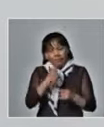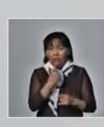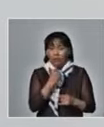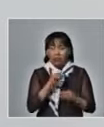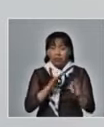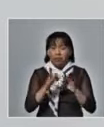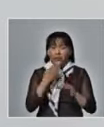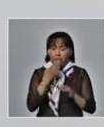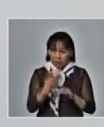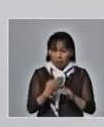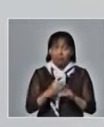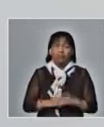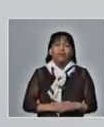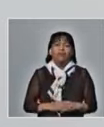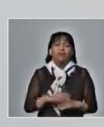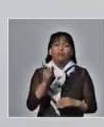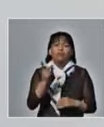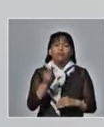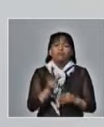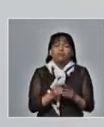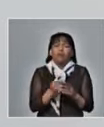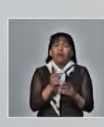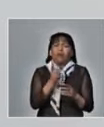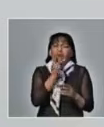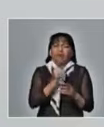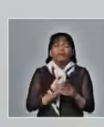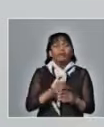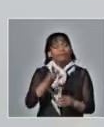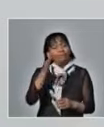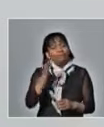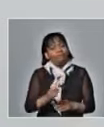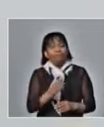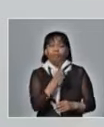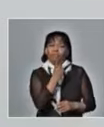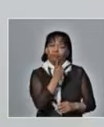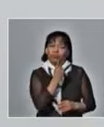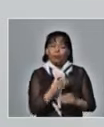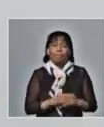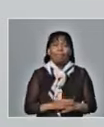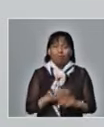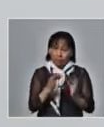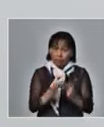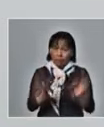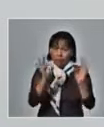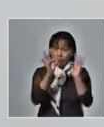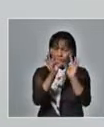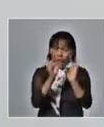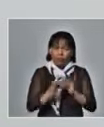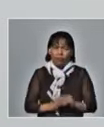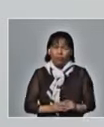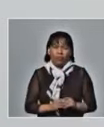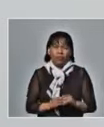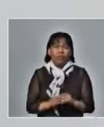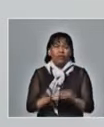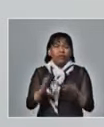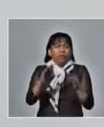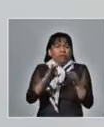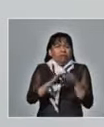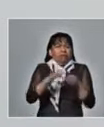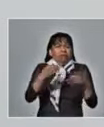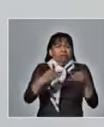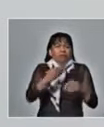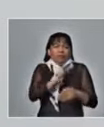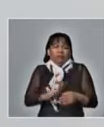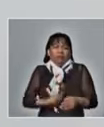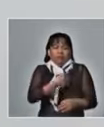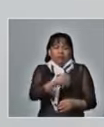trabajo. En una sola palabra, vamos a dignificar a nuestras policías. También es muy importante acercar la justicia a los municipios.